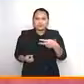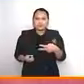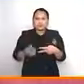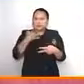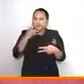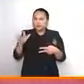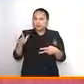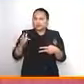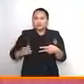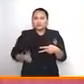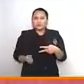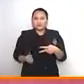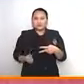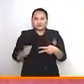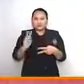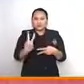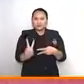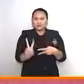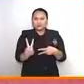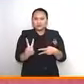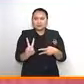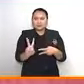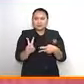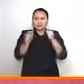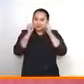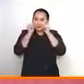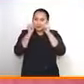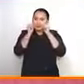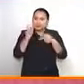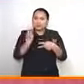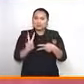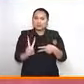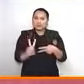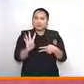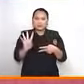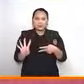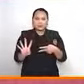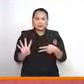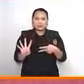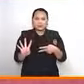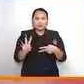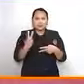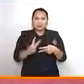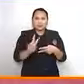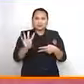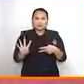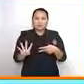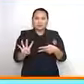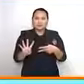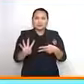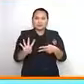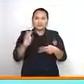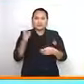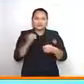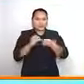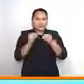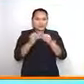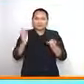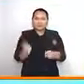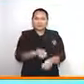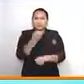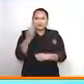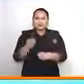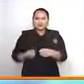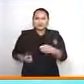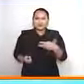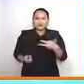Suerte. 2. Segundo dígito, atentos. 4. Primer número ganador, 24. Conocemos el segundo número ganador, primer dígito.